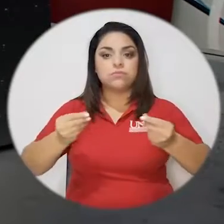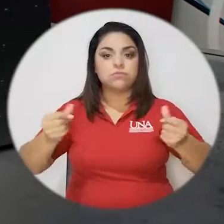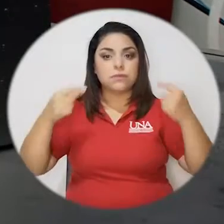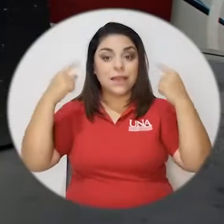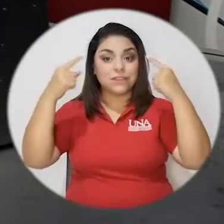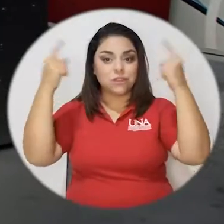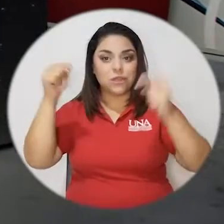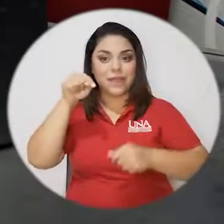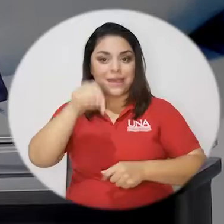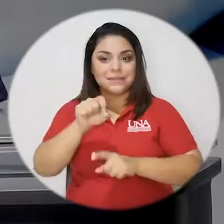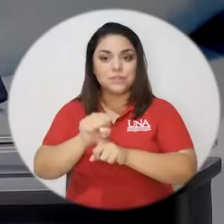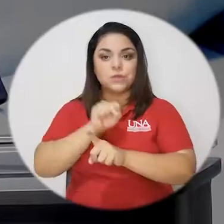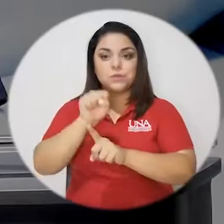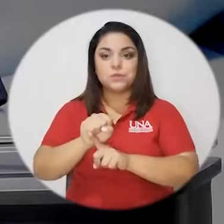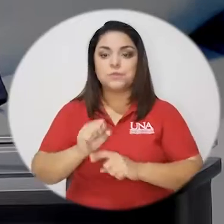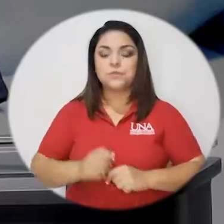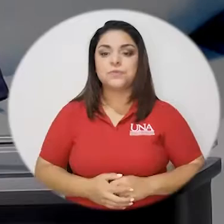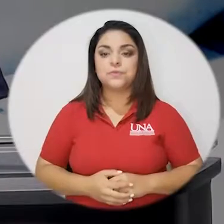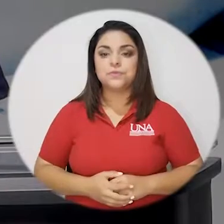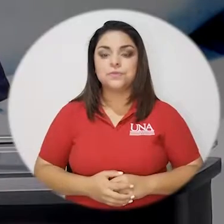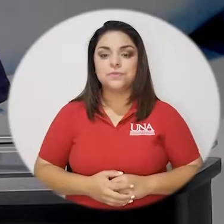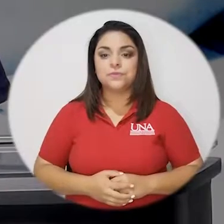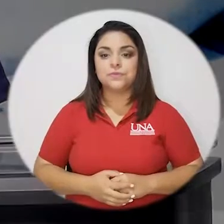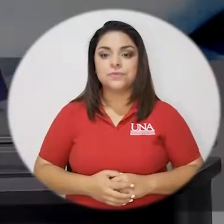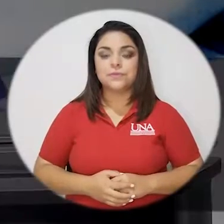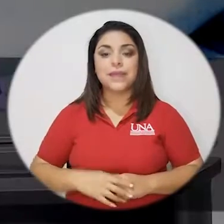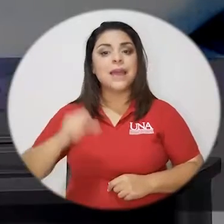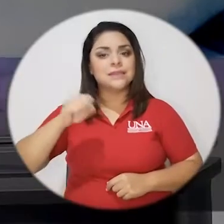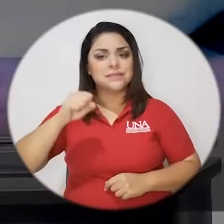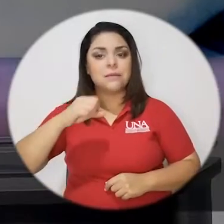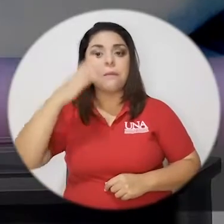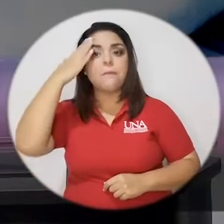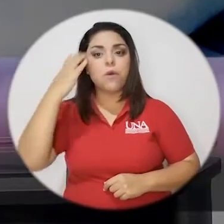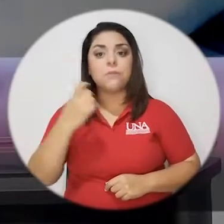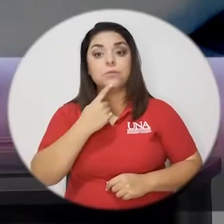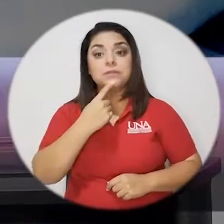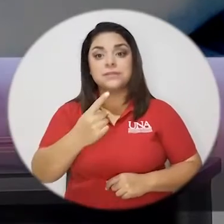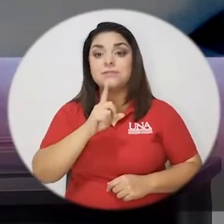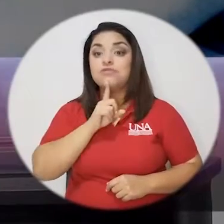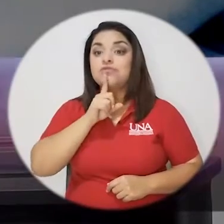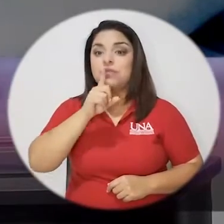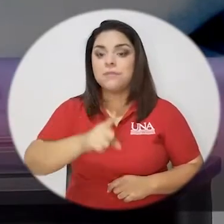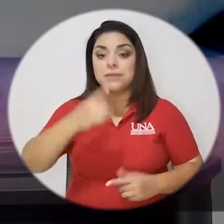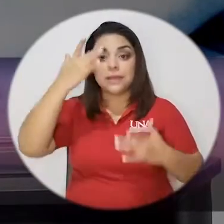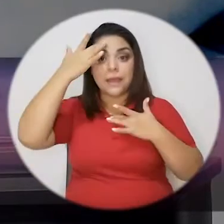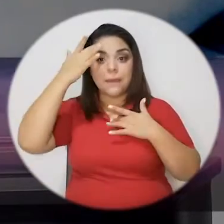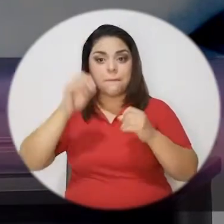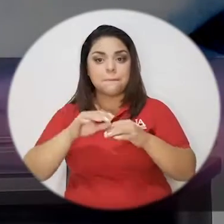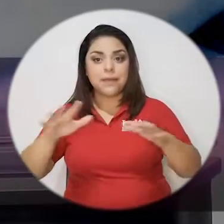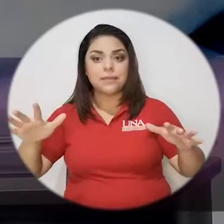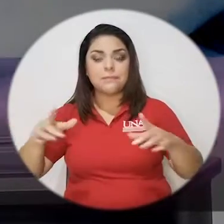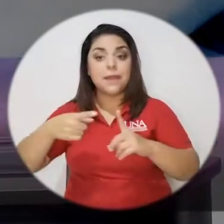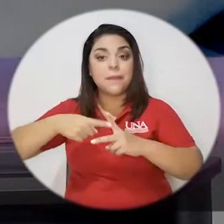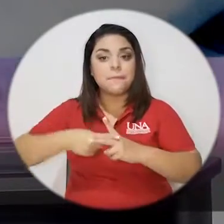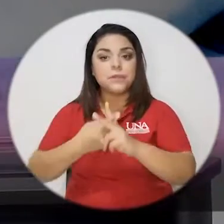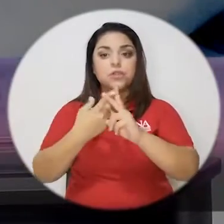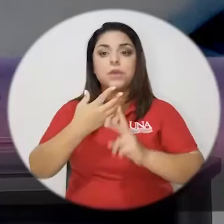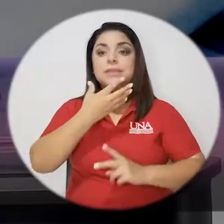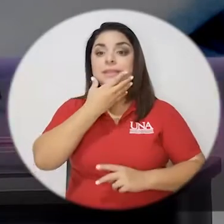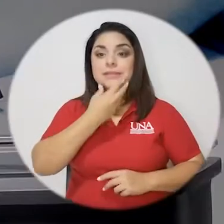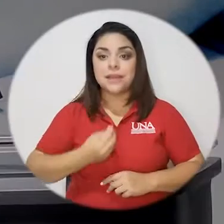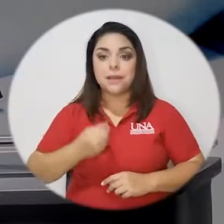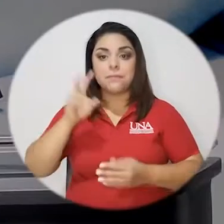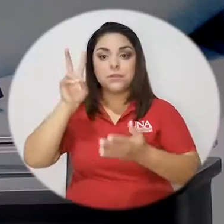situación. Sí, podríamos decir que en realidad en pandemia tenemos desde diciembre